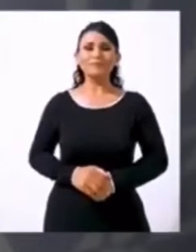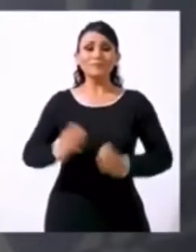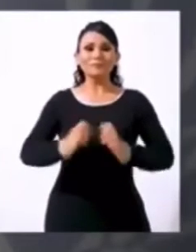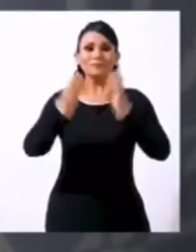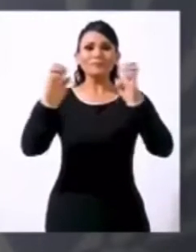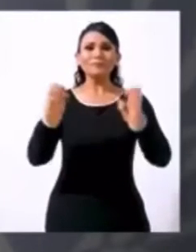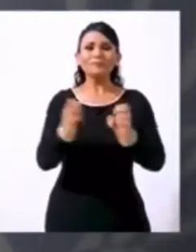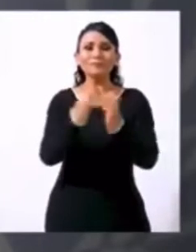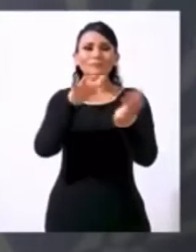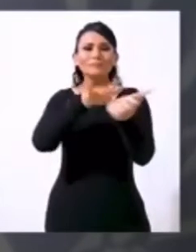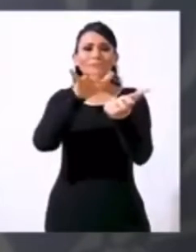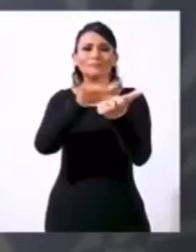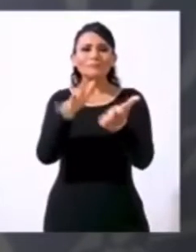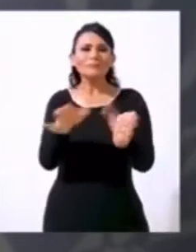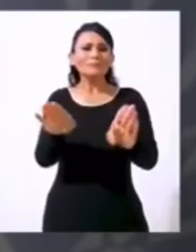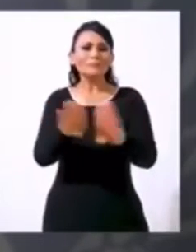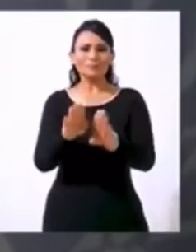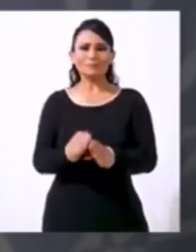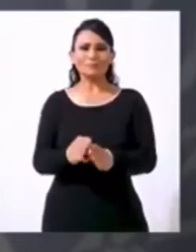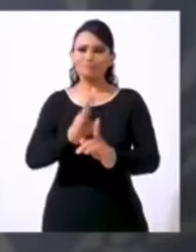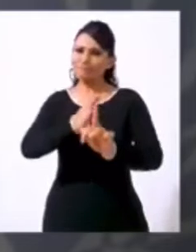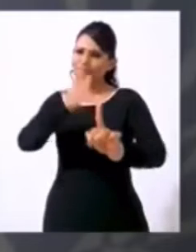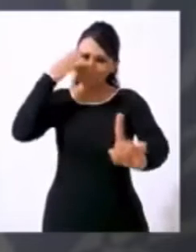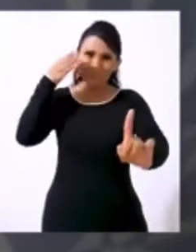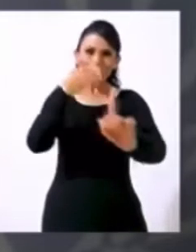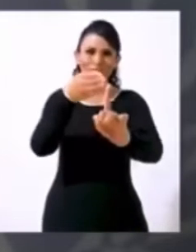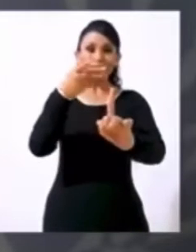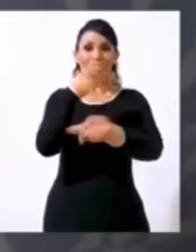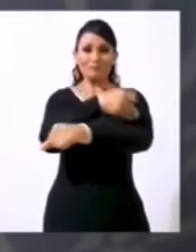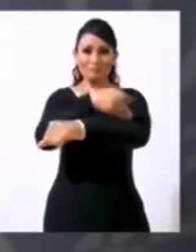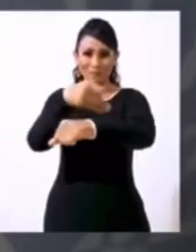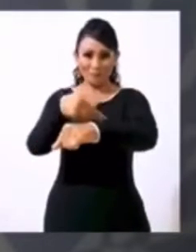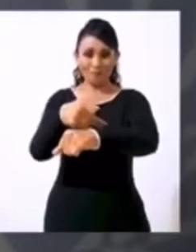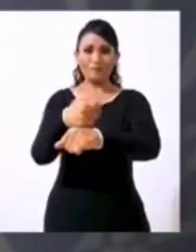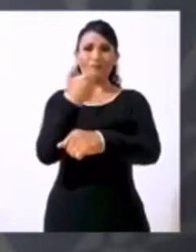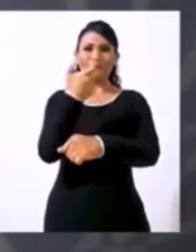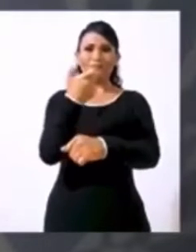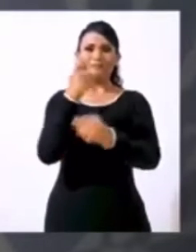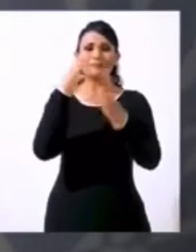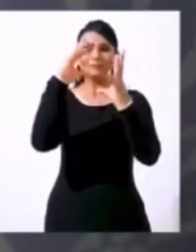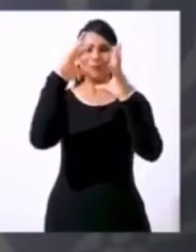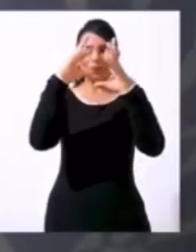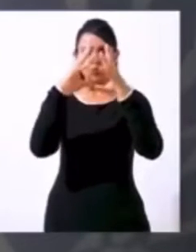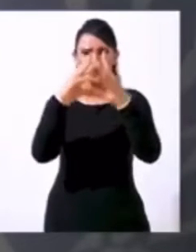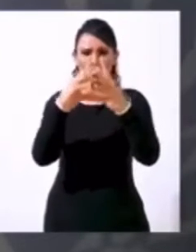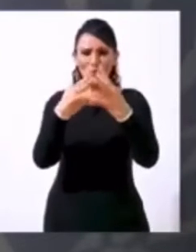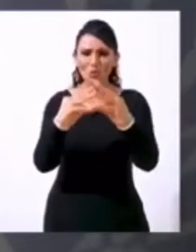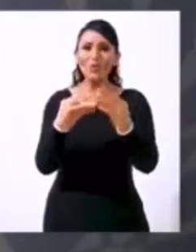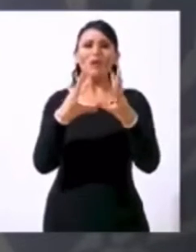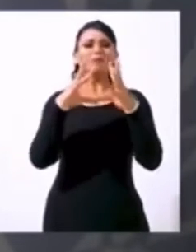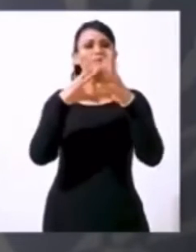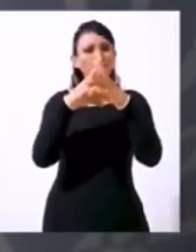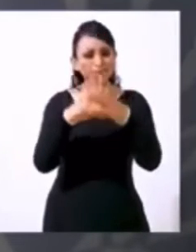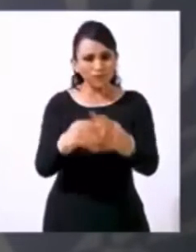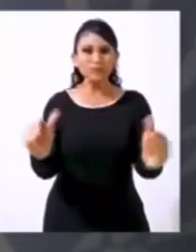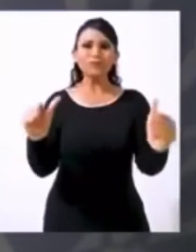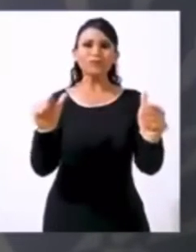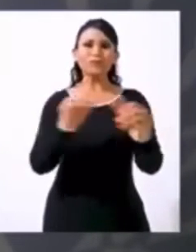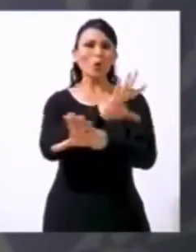emergente está dirigido a las familias que perdieron todos sus ingresos o lo vieron